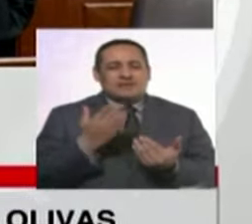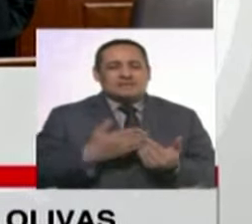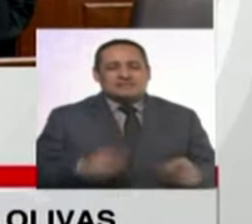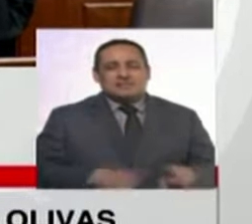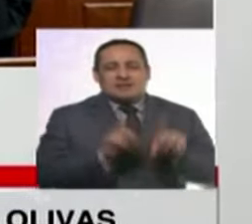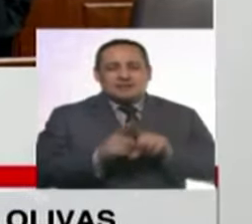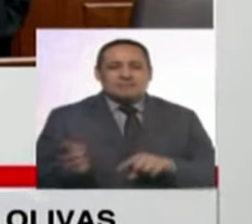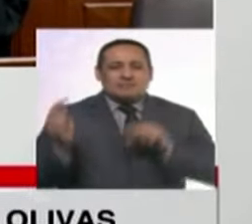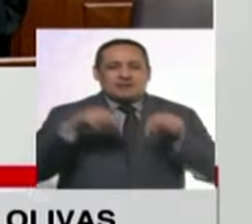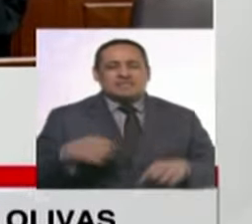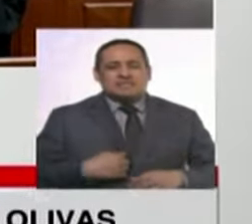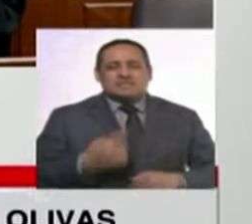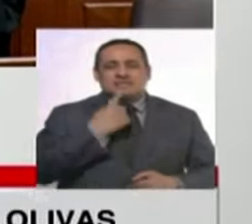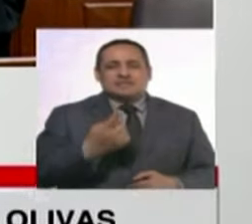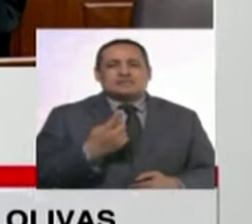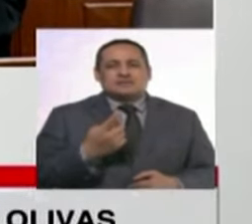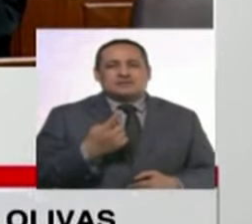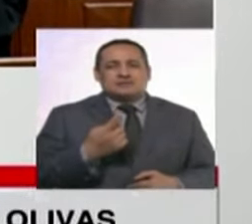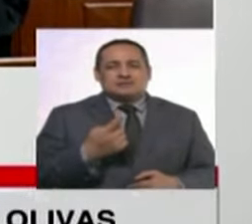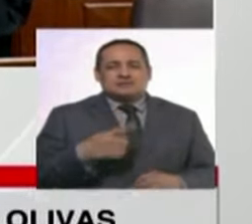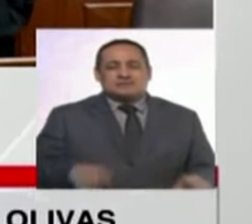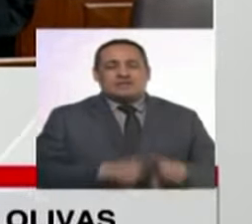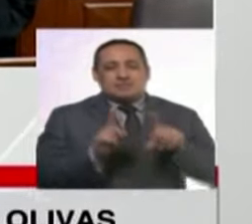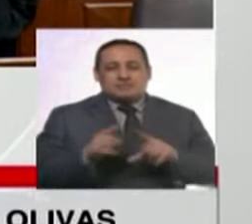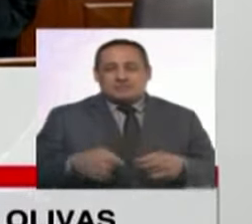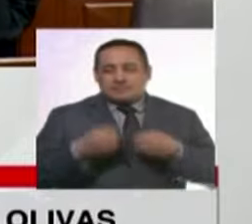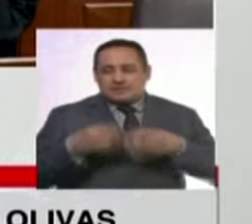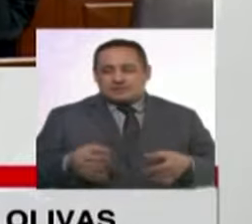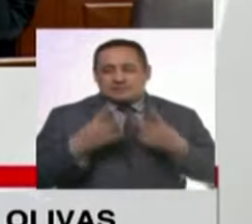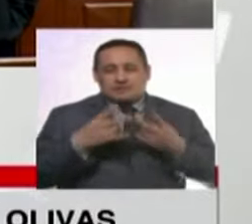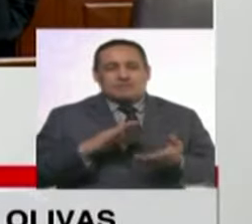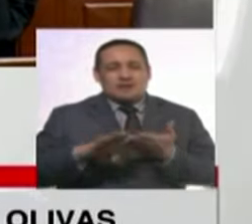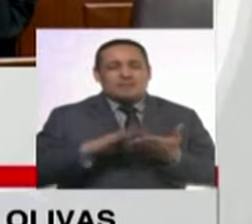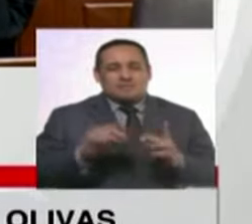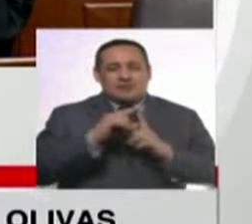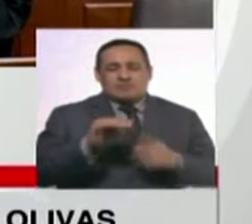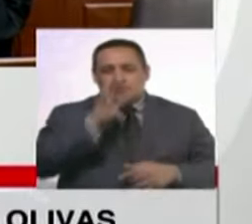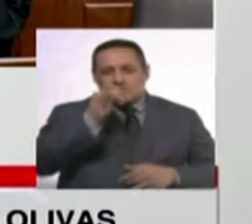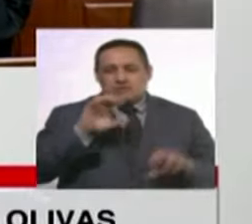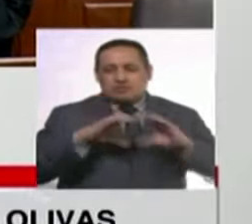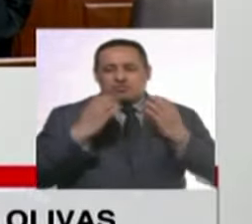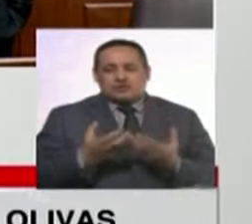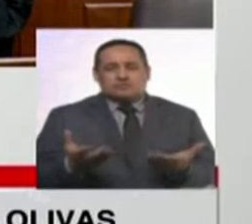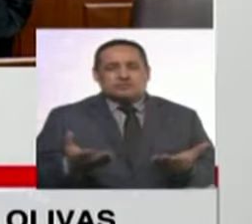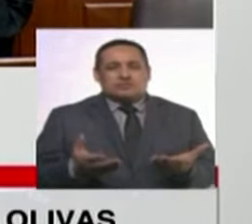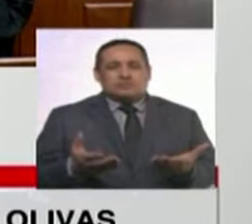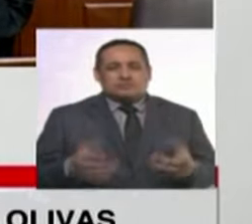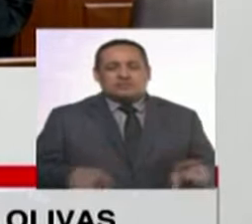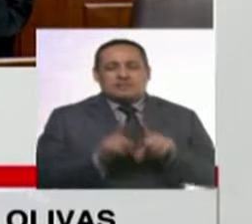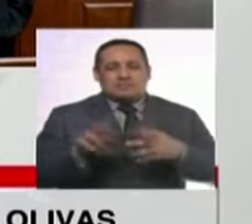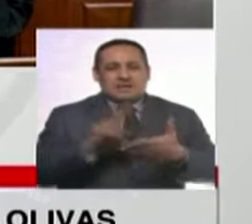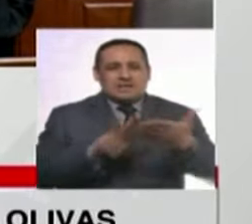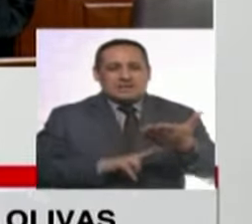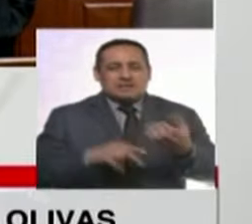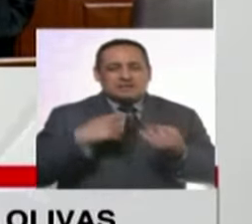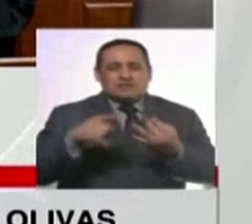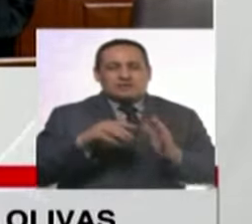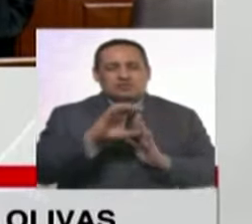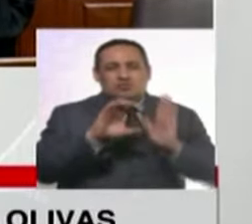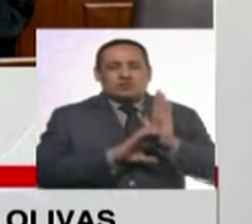venir y decir y voy a perder la palabra burlarse el congreso para leer unos